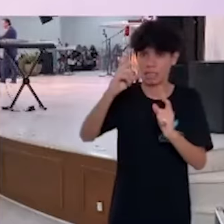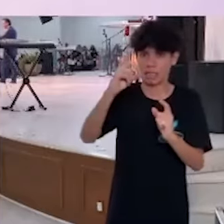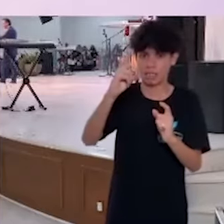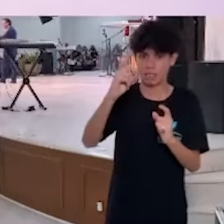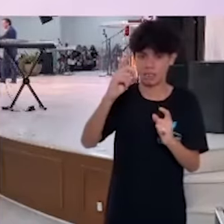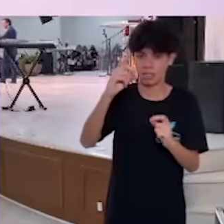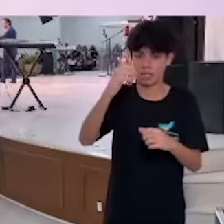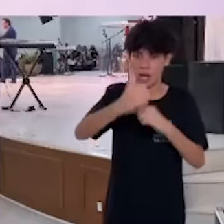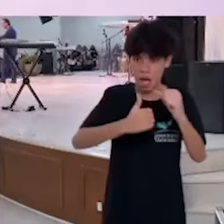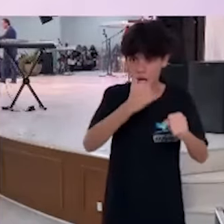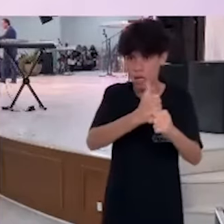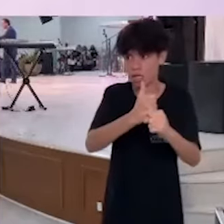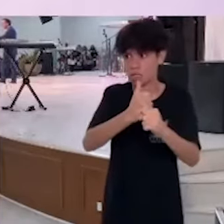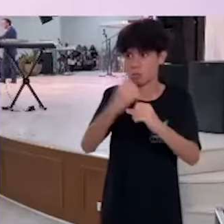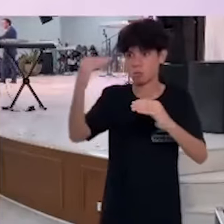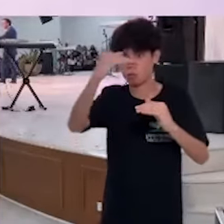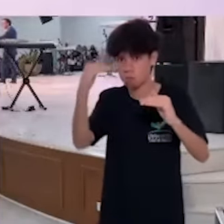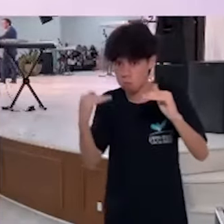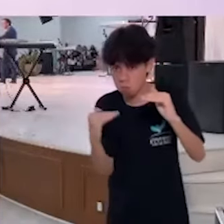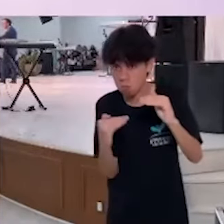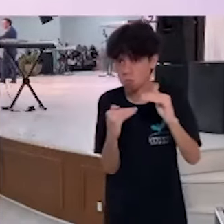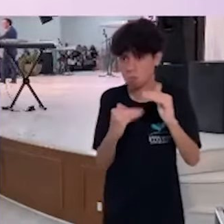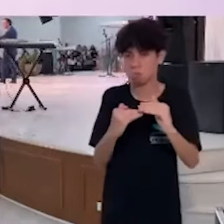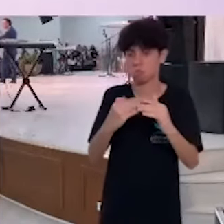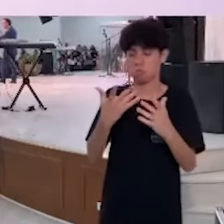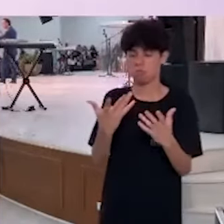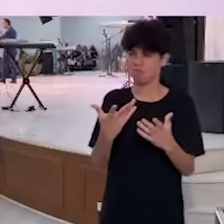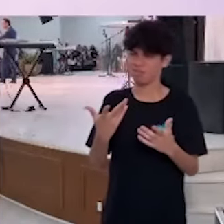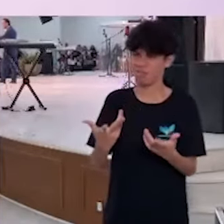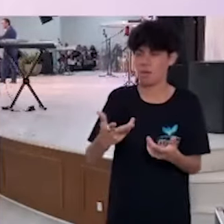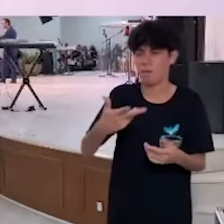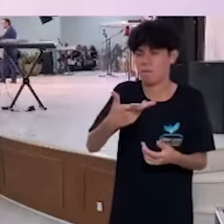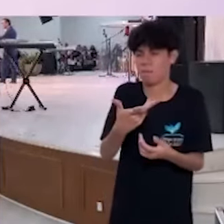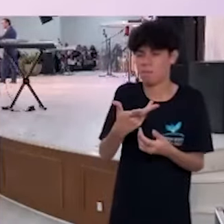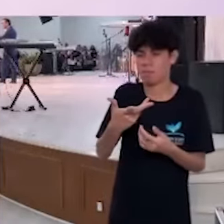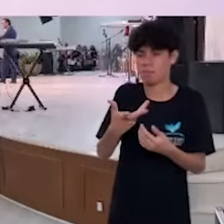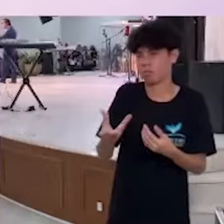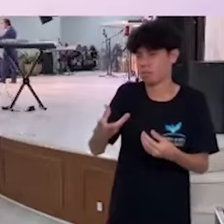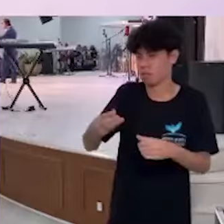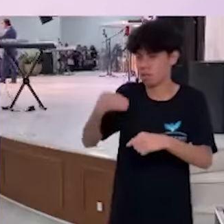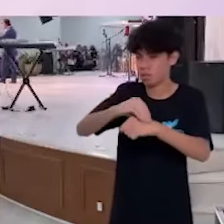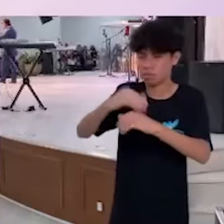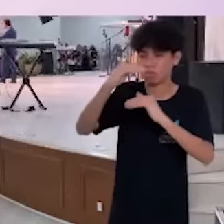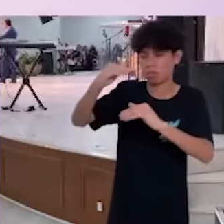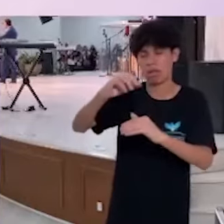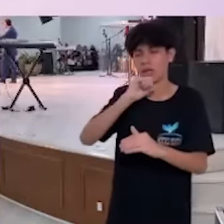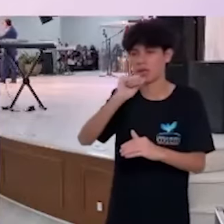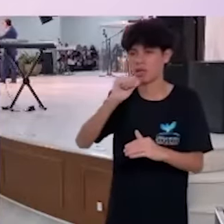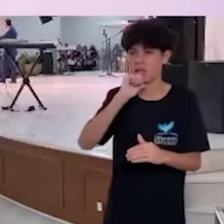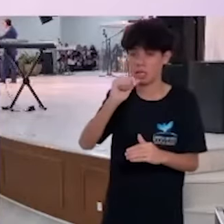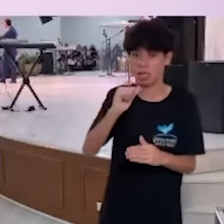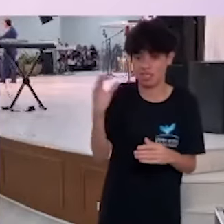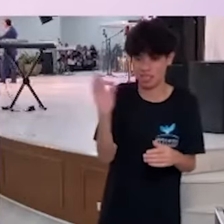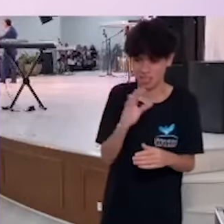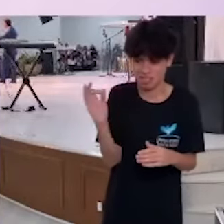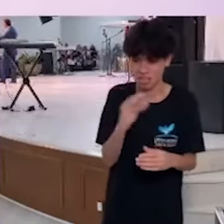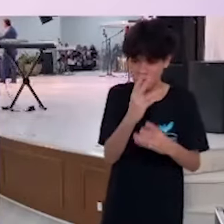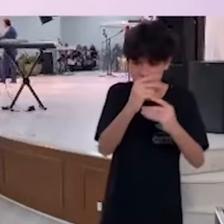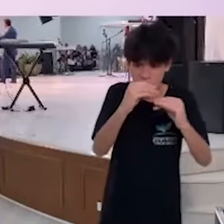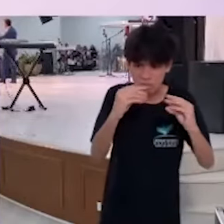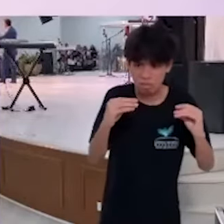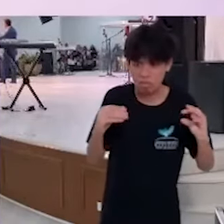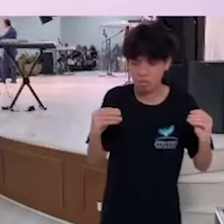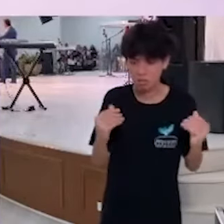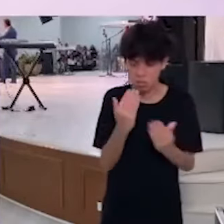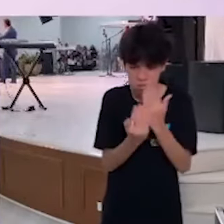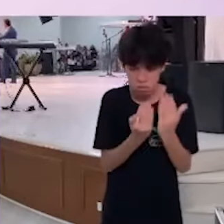límite, han violado el mandamiento, han violado el principio y han destruido su carrera ministerial, han destruido